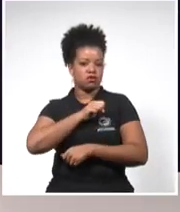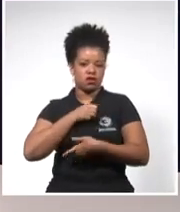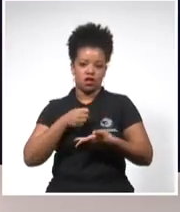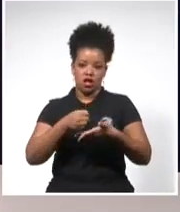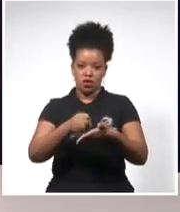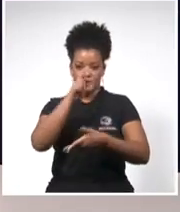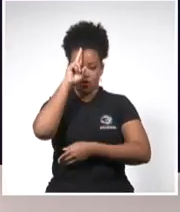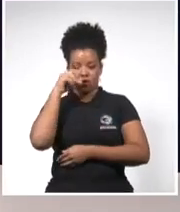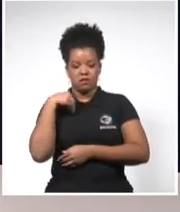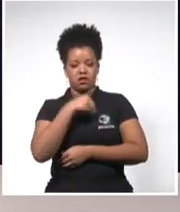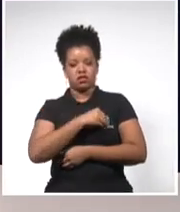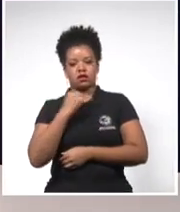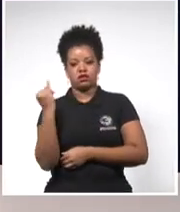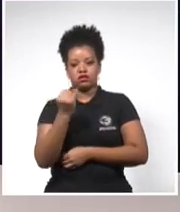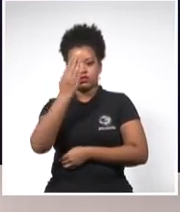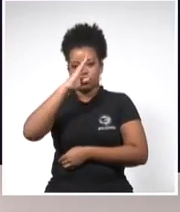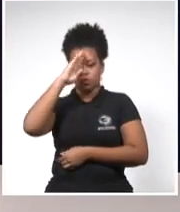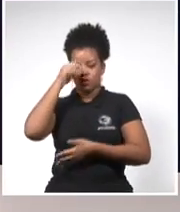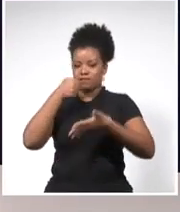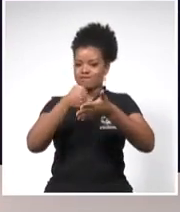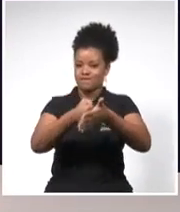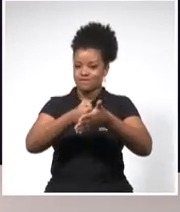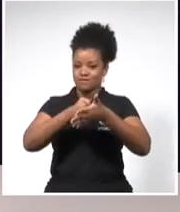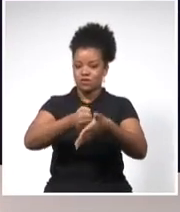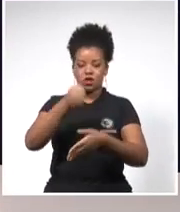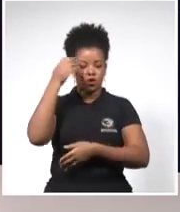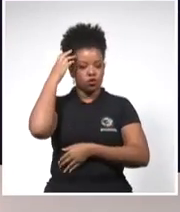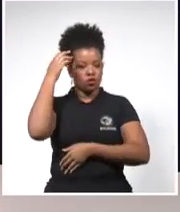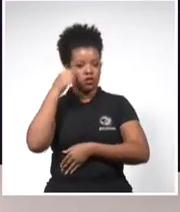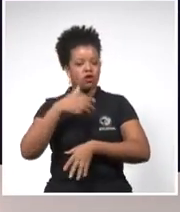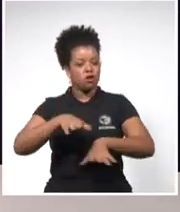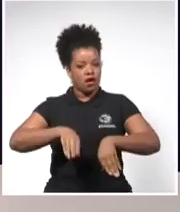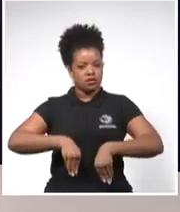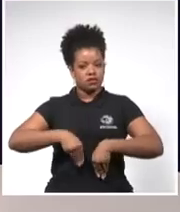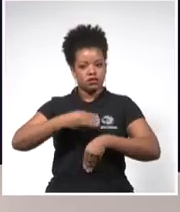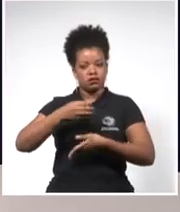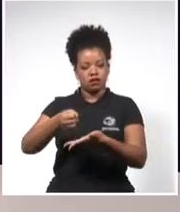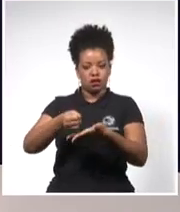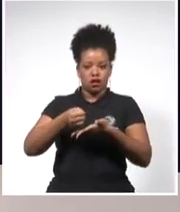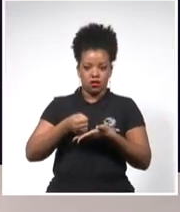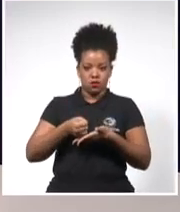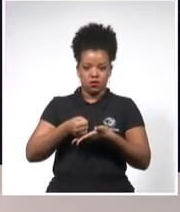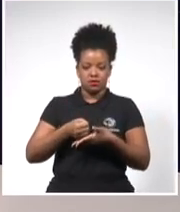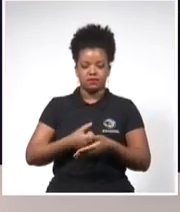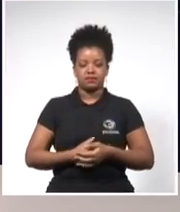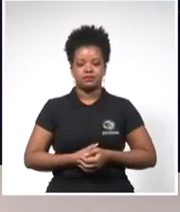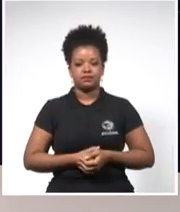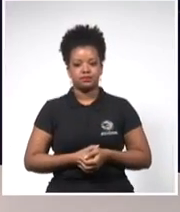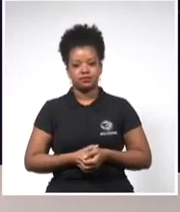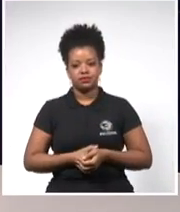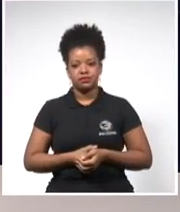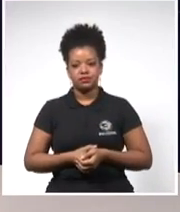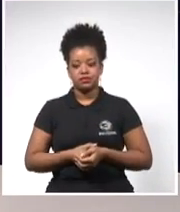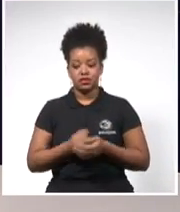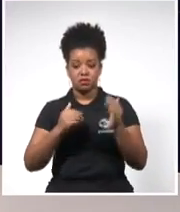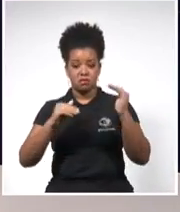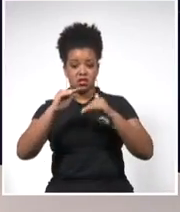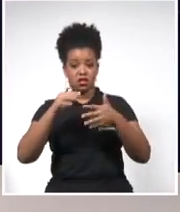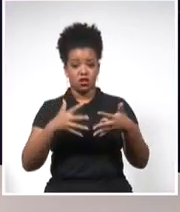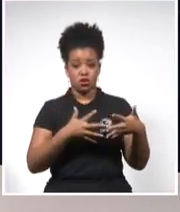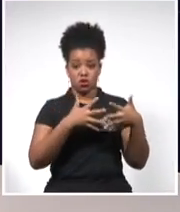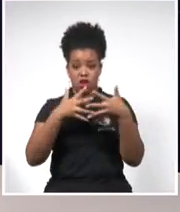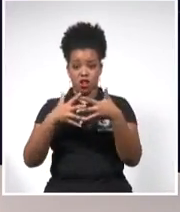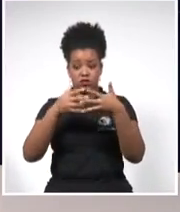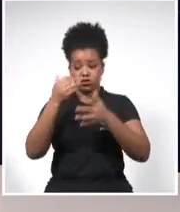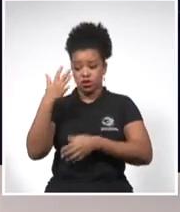Cuba, presionar a los gobiernos que la reciben y privar a los pueblos de esos servicios de salud. El Ministerio de Relaciones